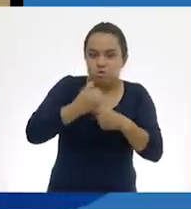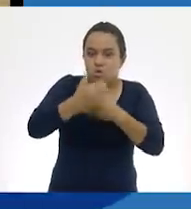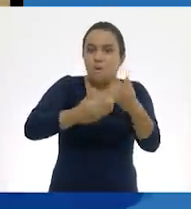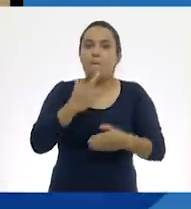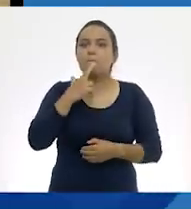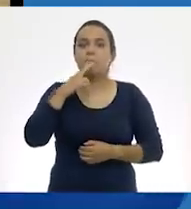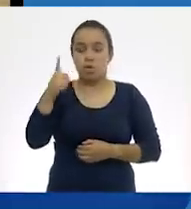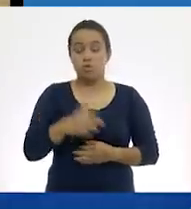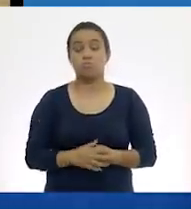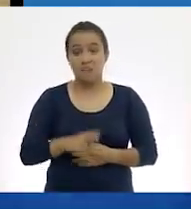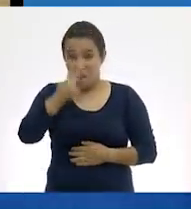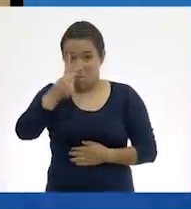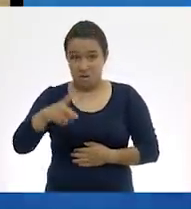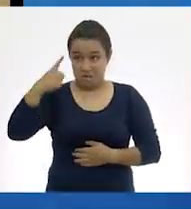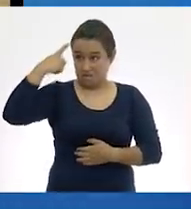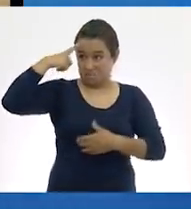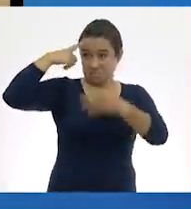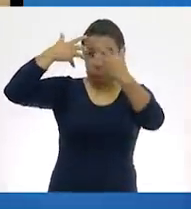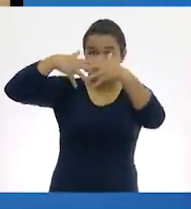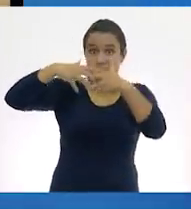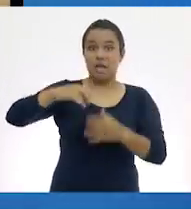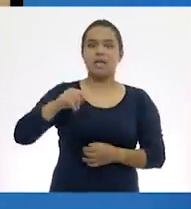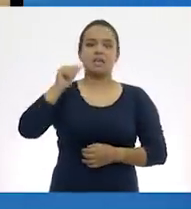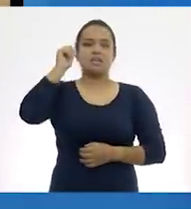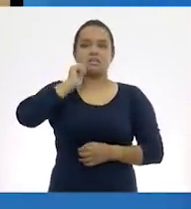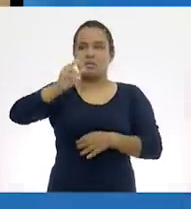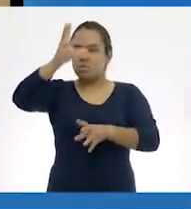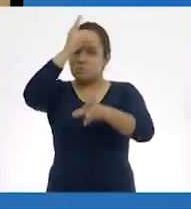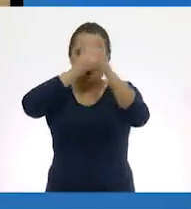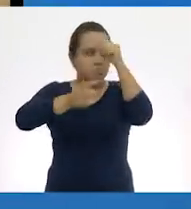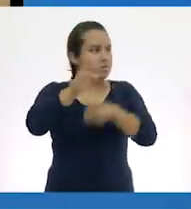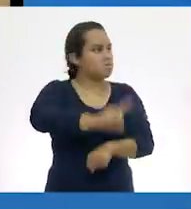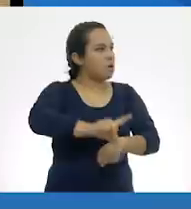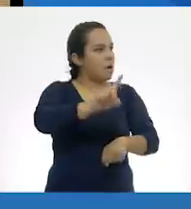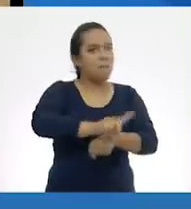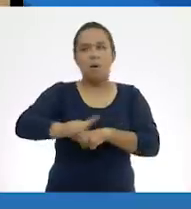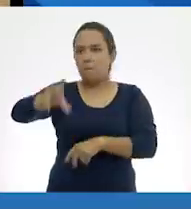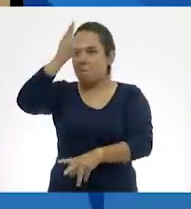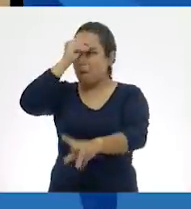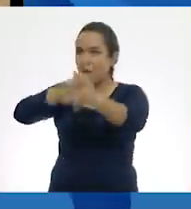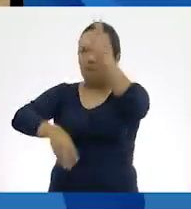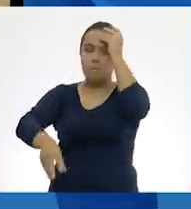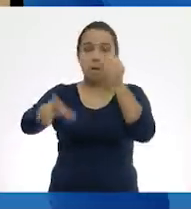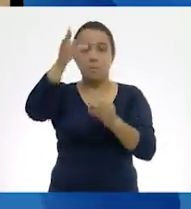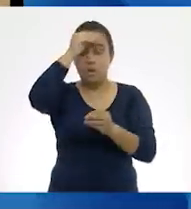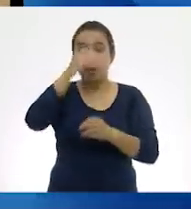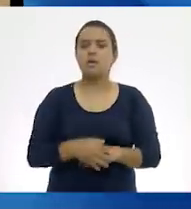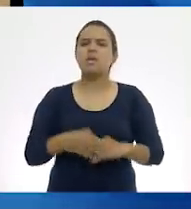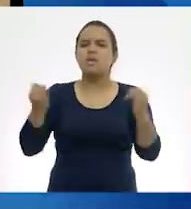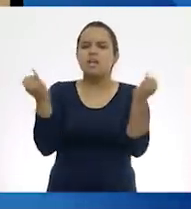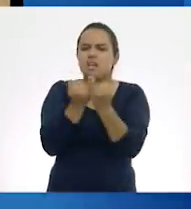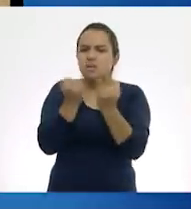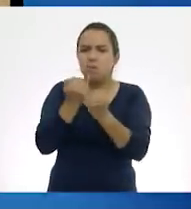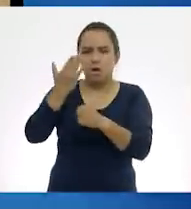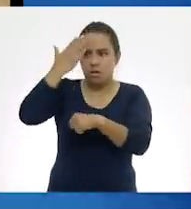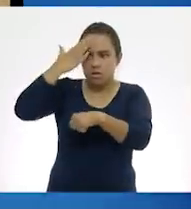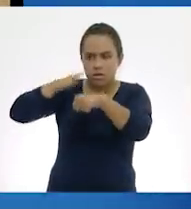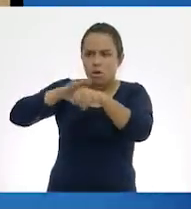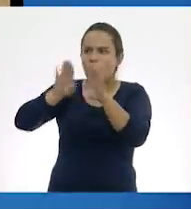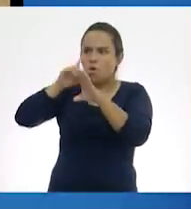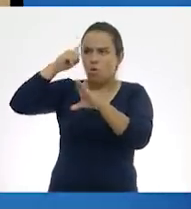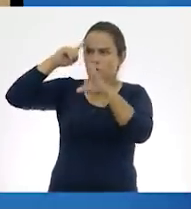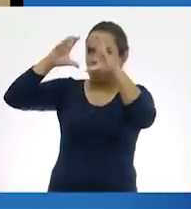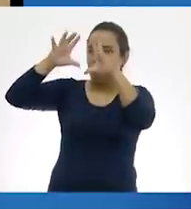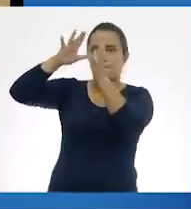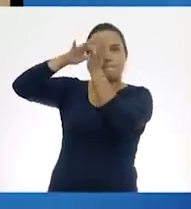En realidad, nuestro cerebro realmente nunca deja de aprender. También hemos descubierto cómo se almacena nuestra memoria en diferentes partes del